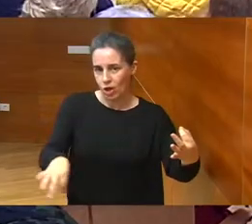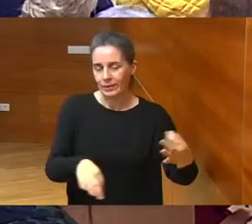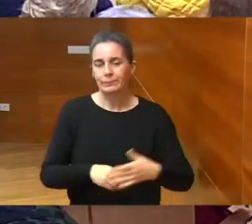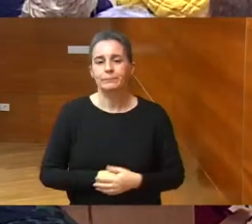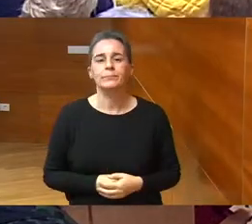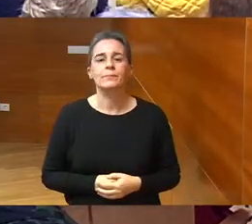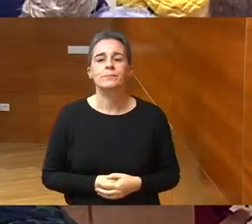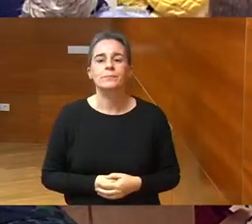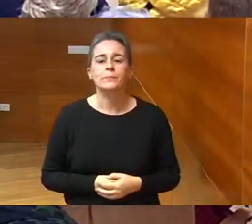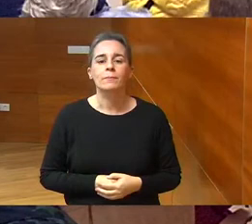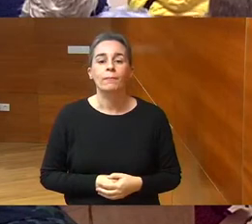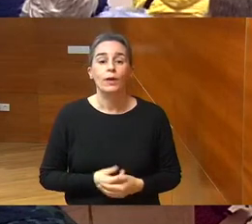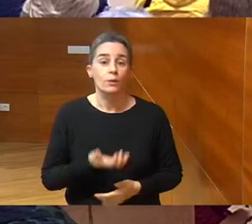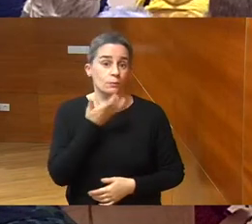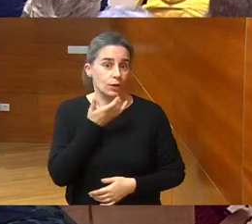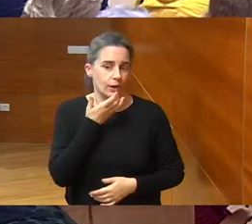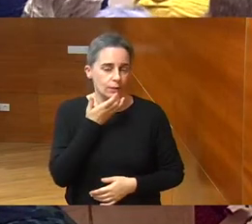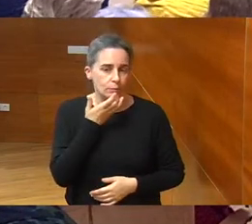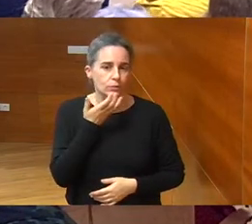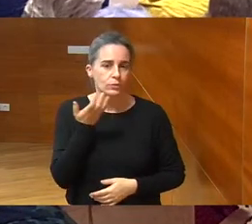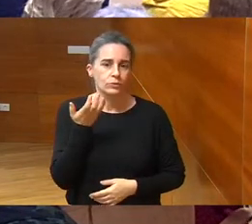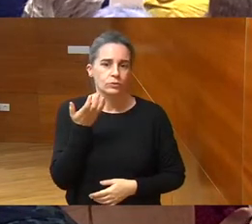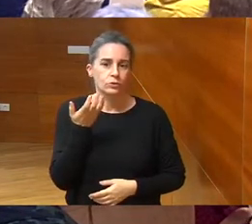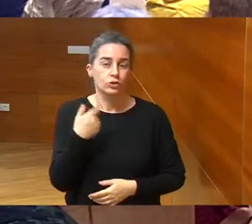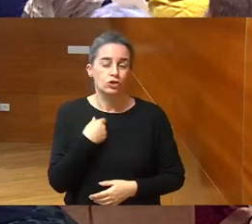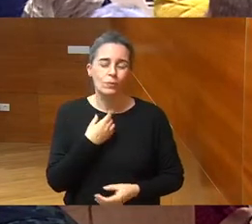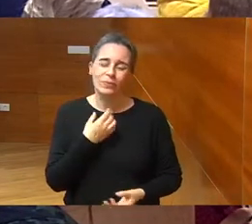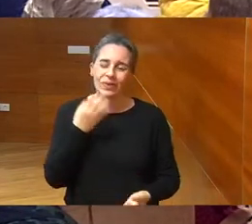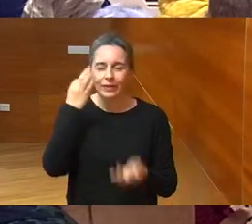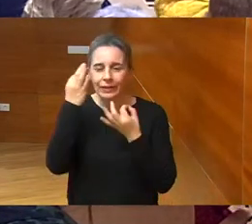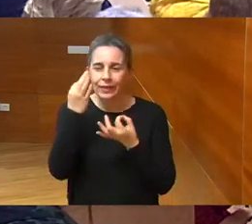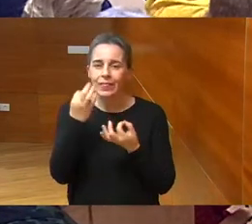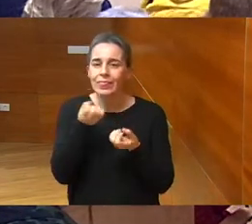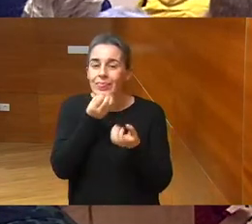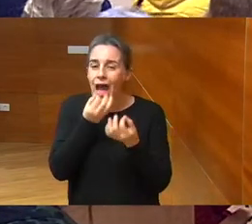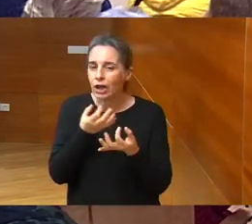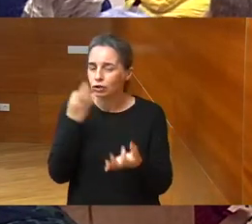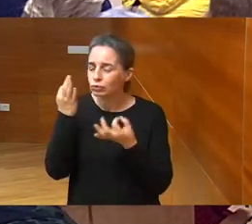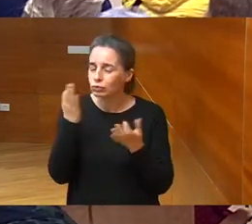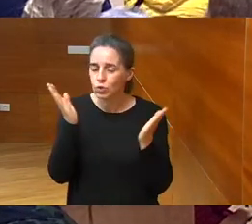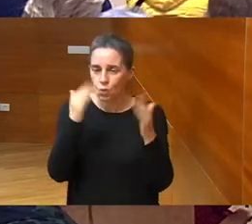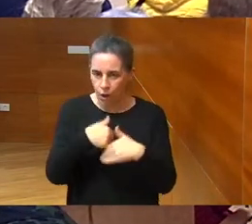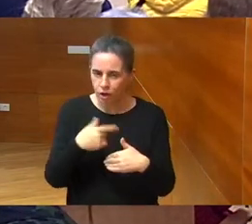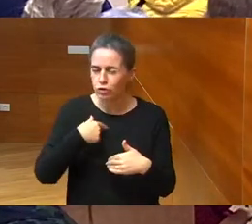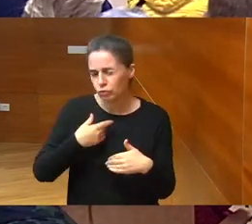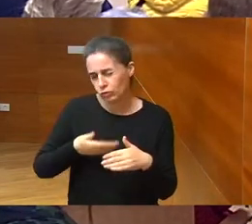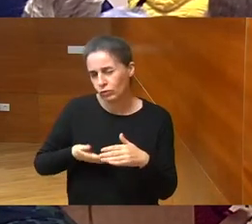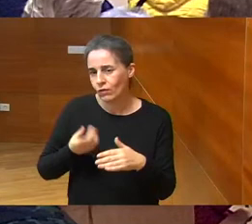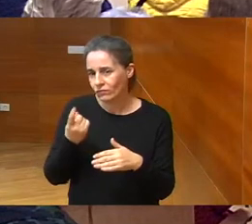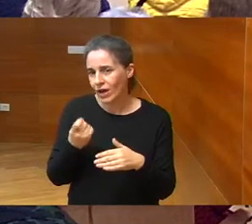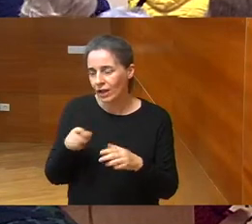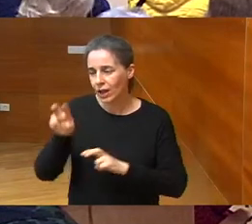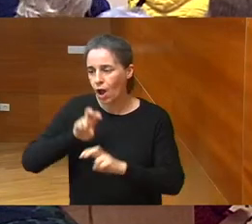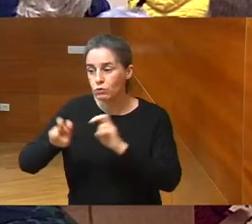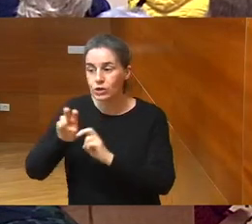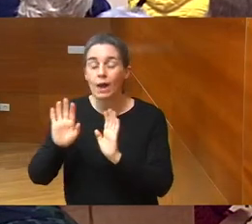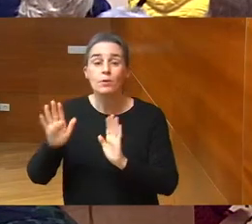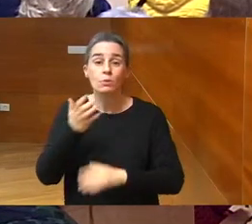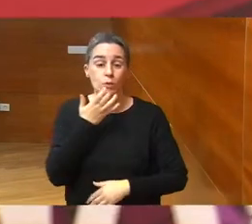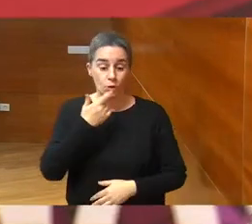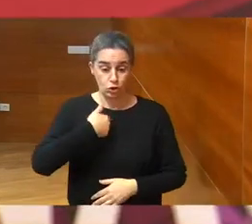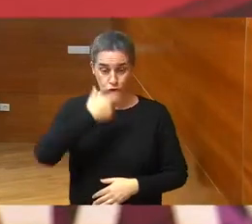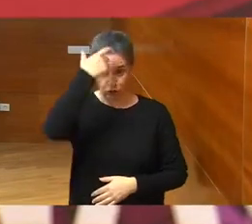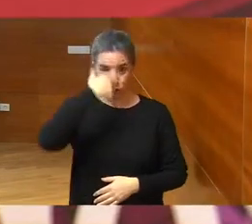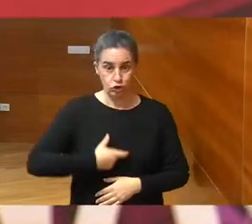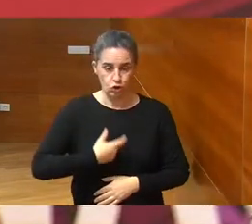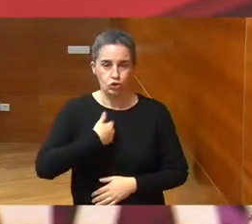ejemplo tampoco tengo datos preciso que sea buscaréis pero sí puedo decir eu que estudié violín